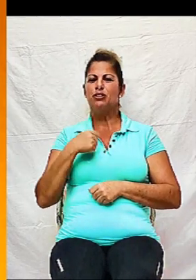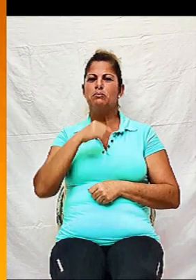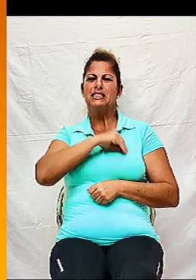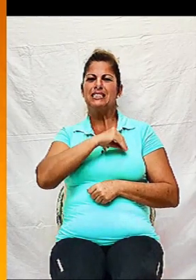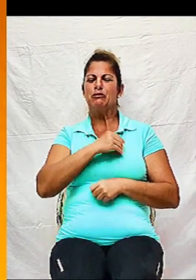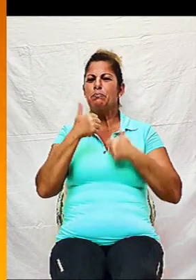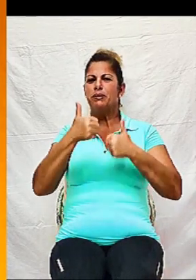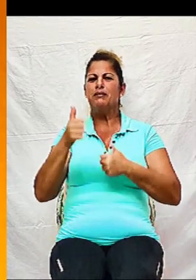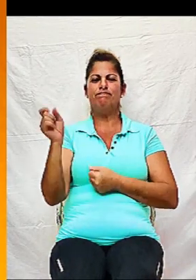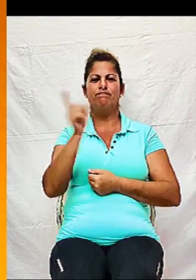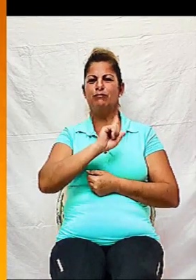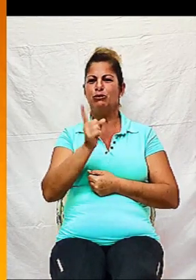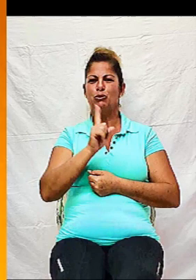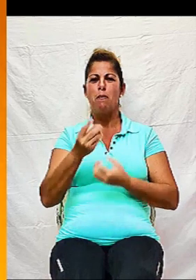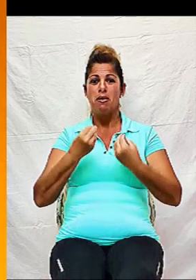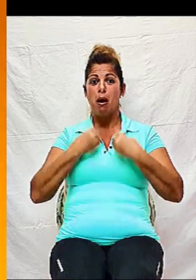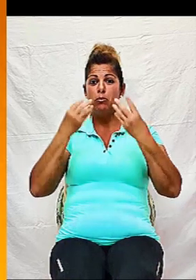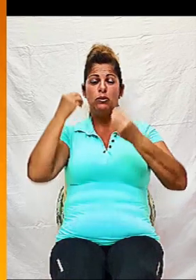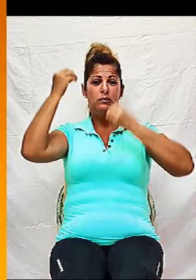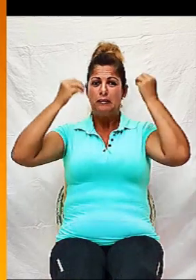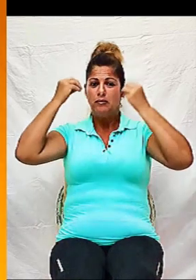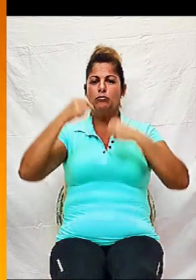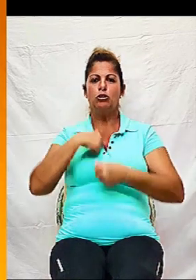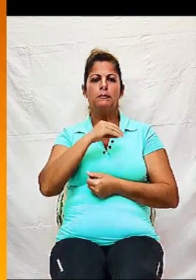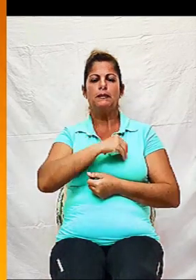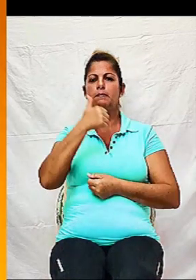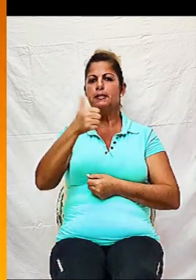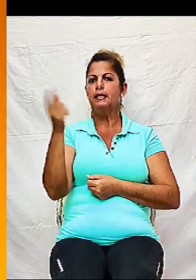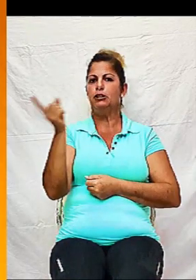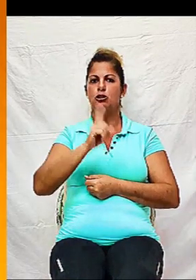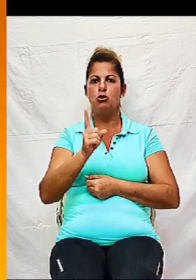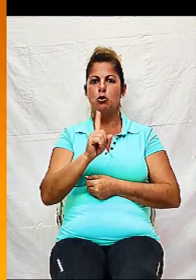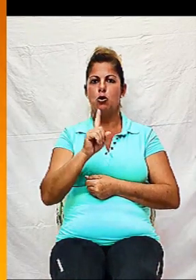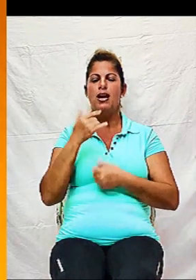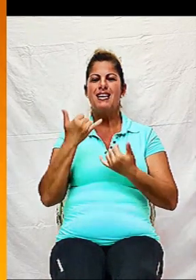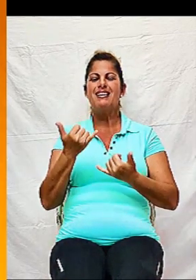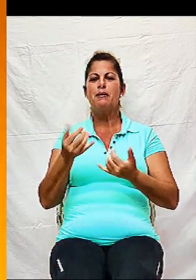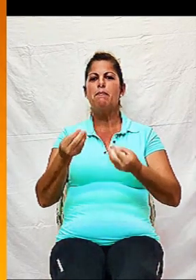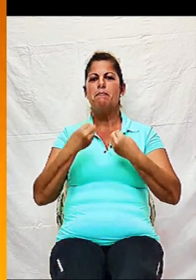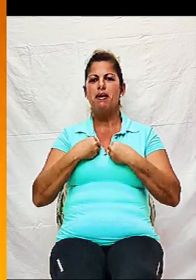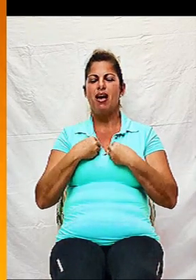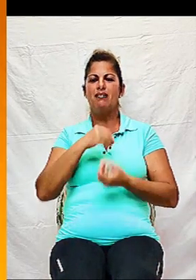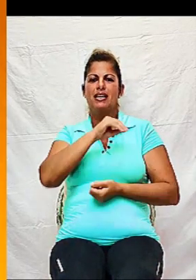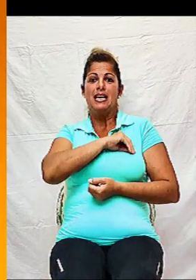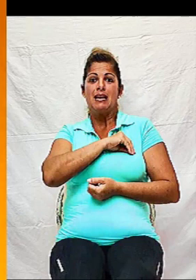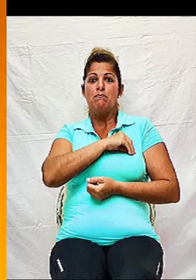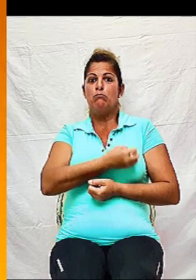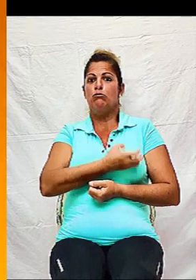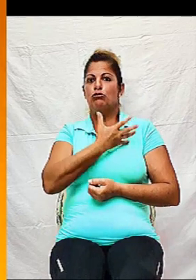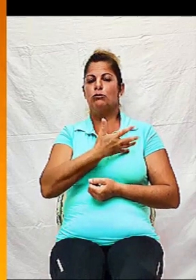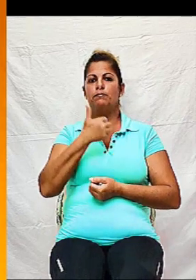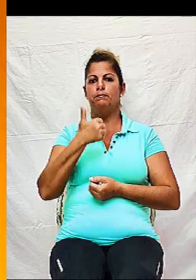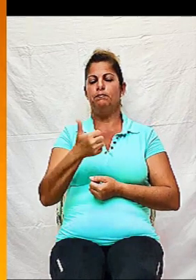La incomodidad que nos produce este ruido nos afecta y condiciona tanto mental